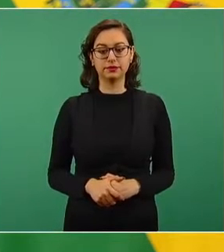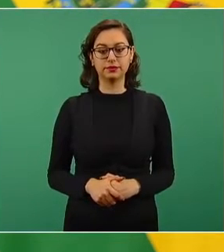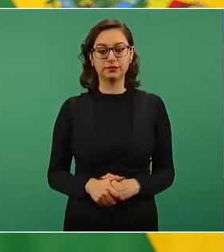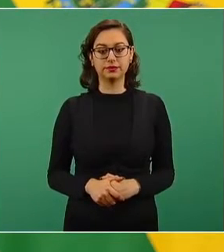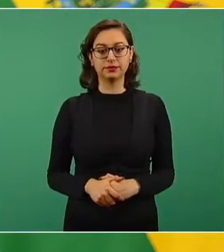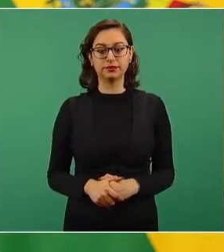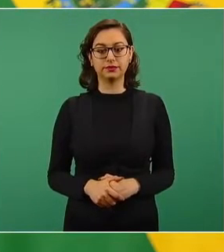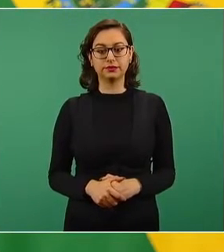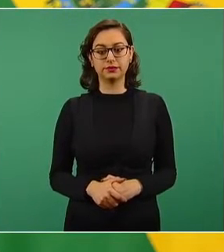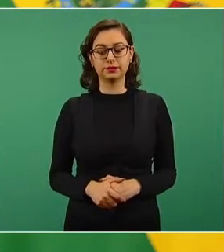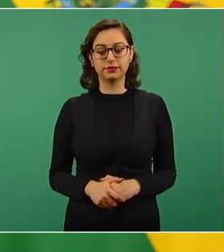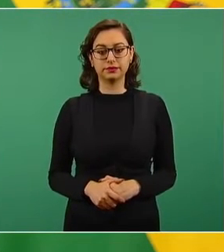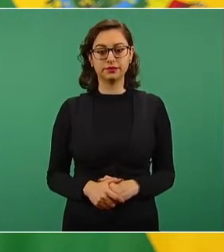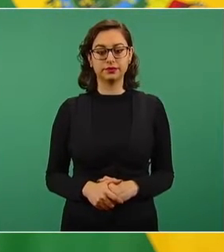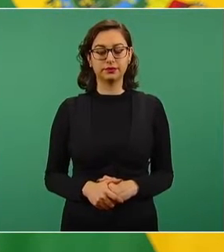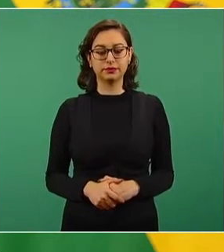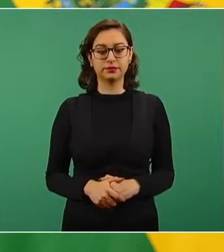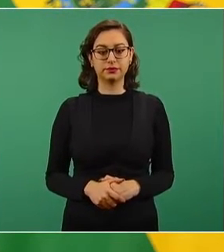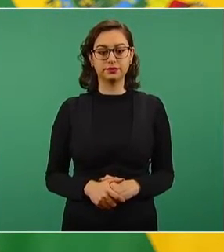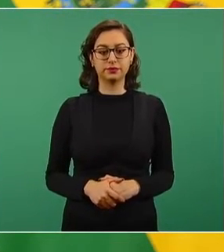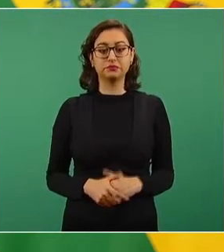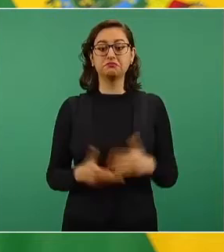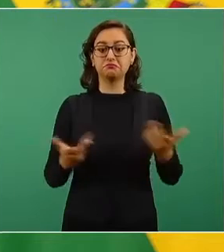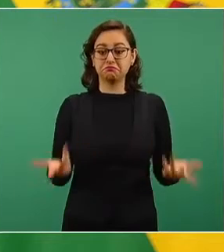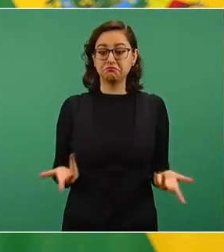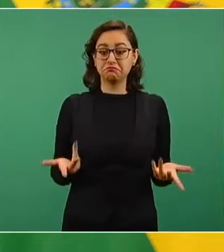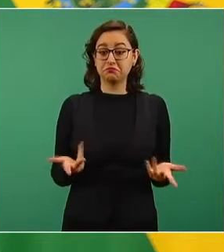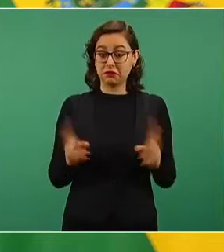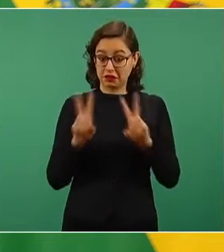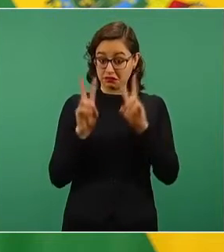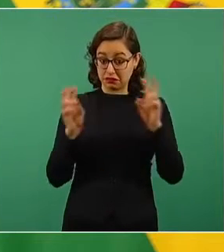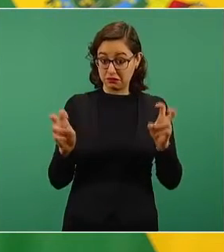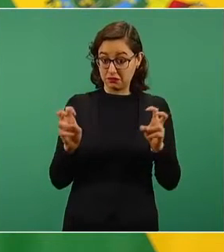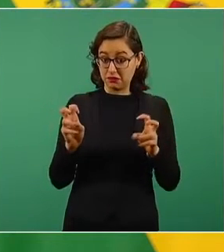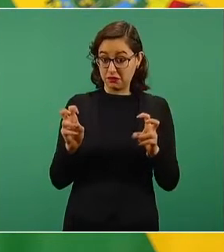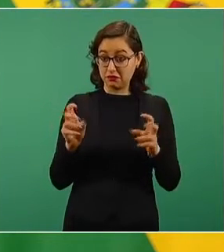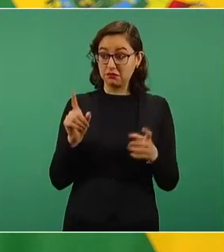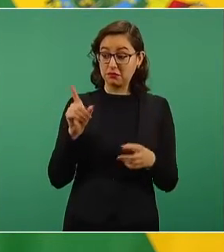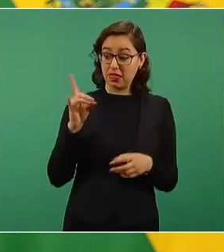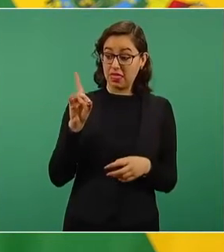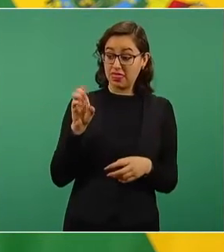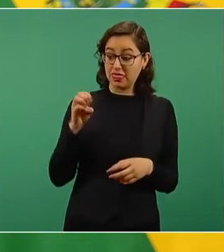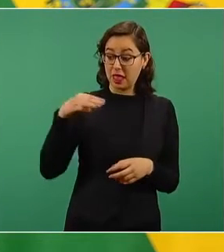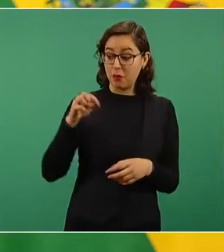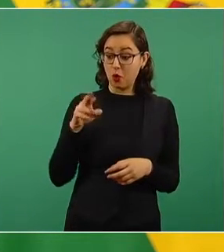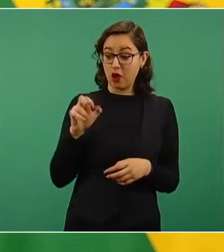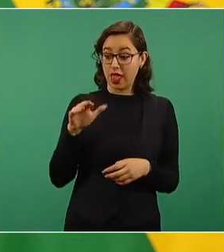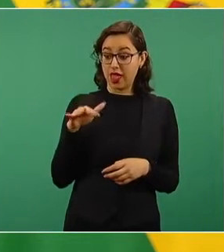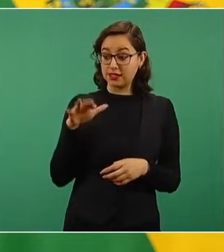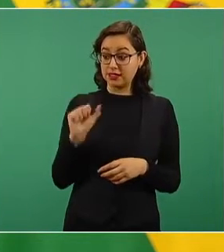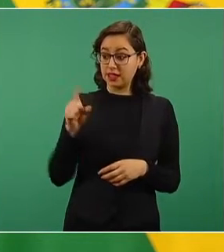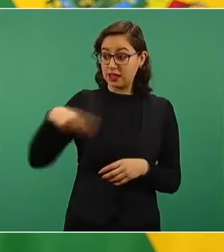haya recuperado la democracia en Bolivia